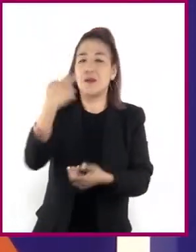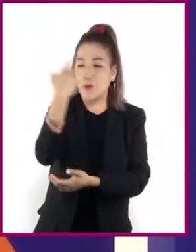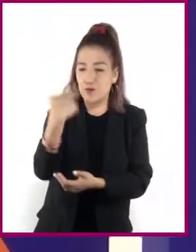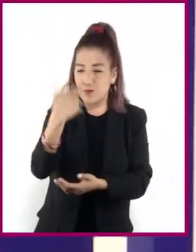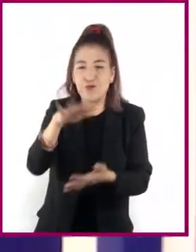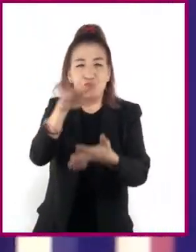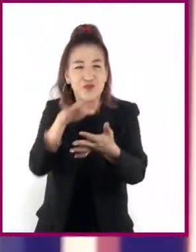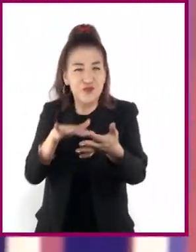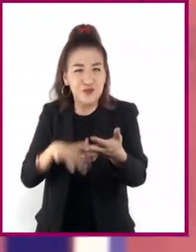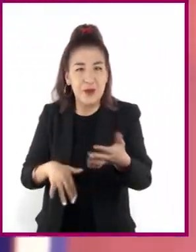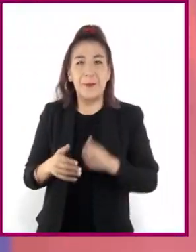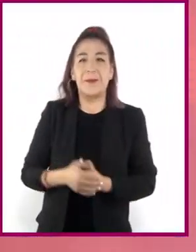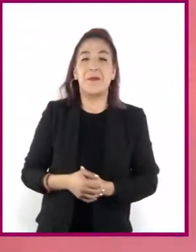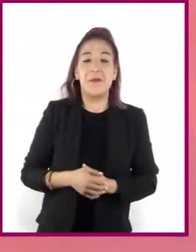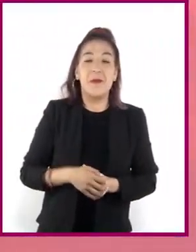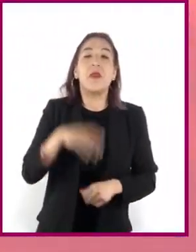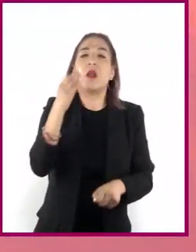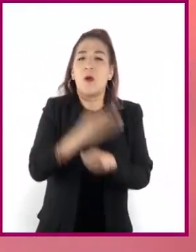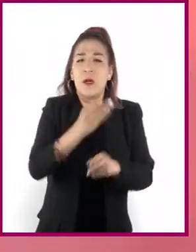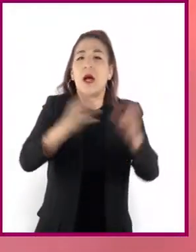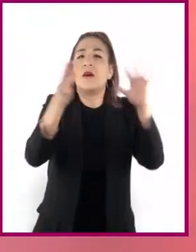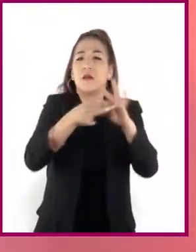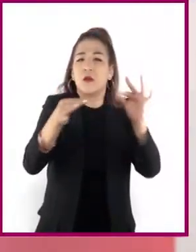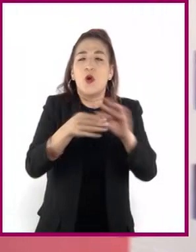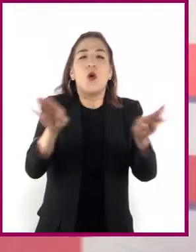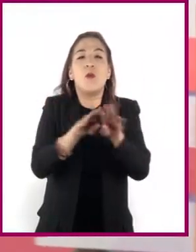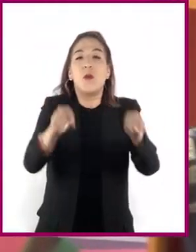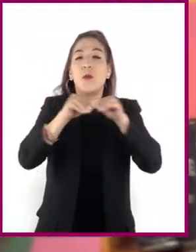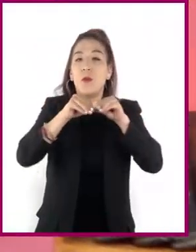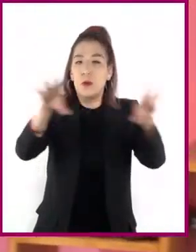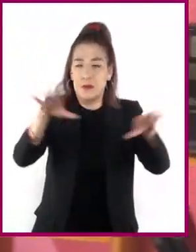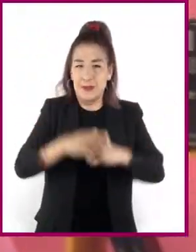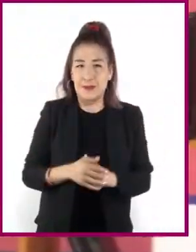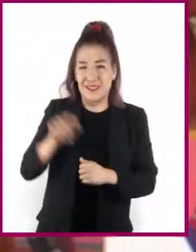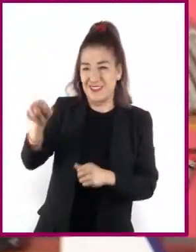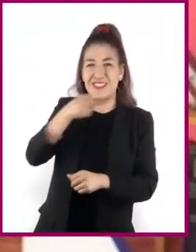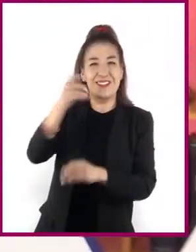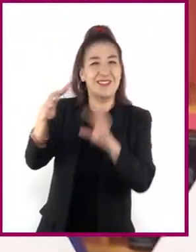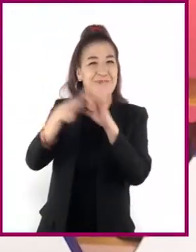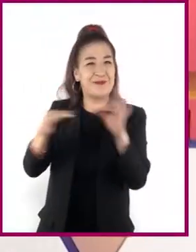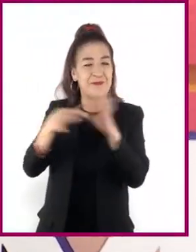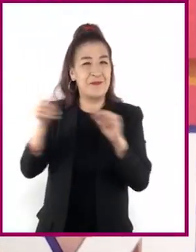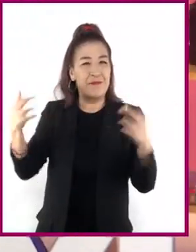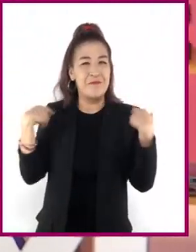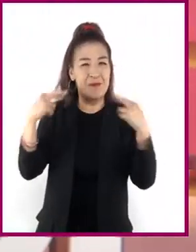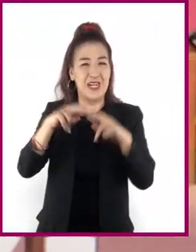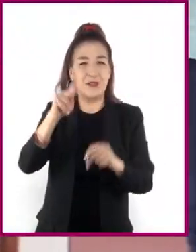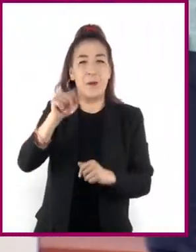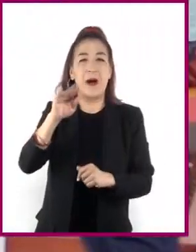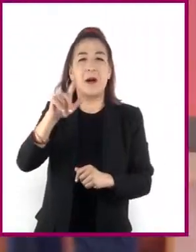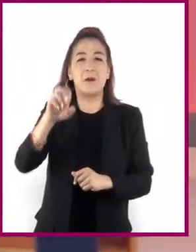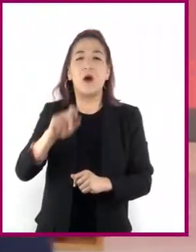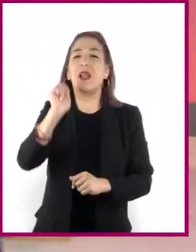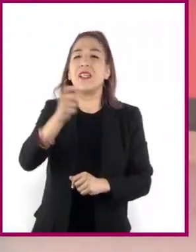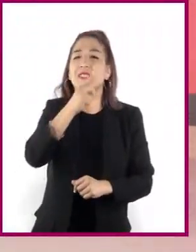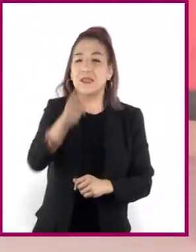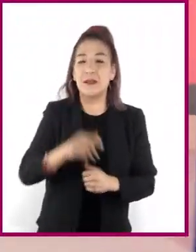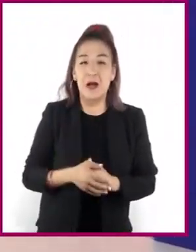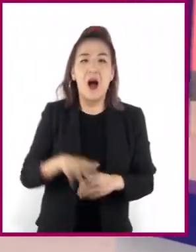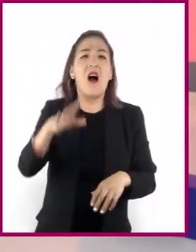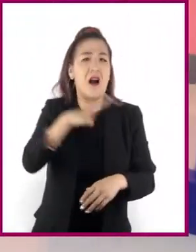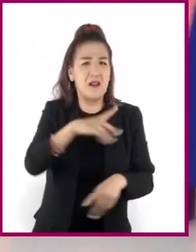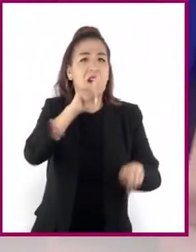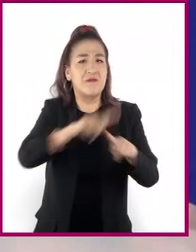mientras tanto hablemos de la publicación ya nos comentaba para blog que hay posibilidades a través de